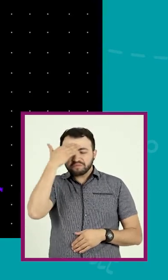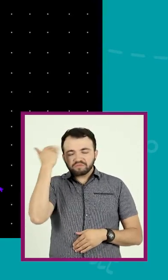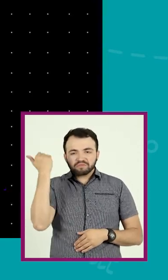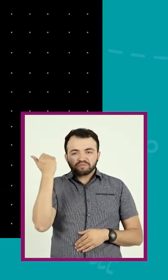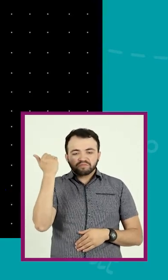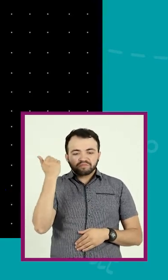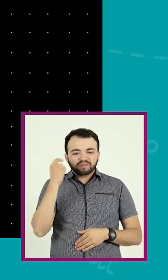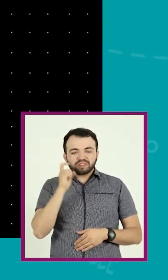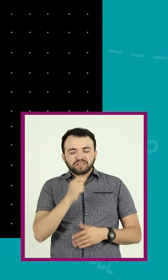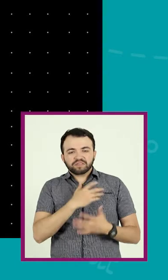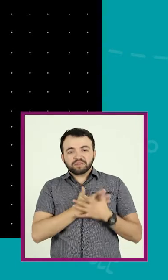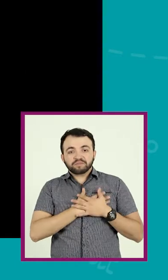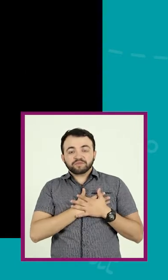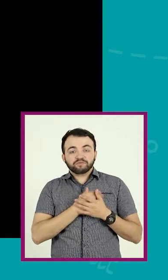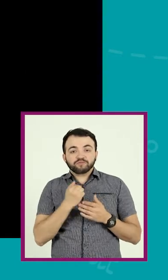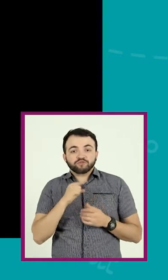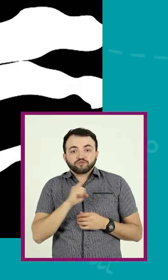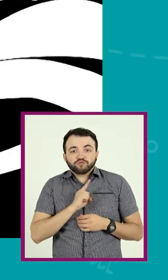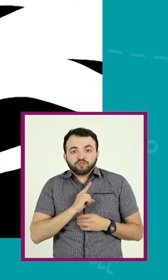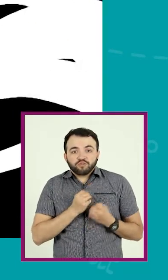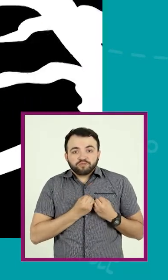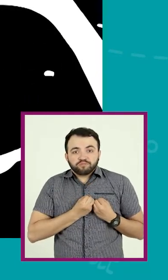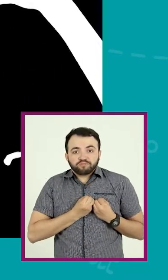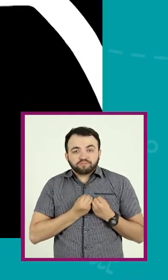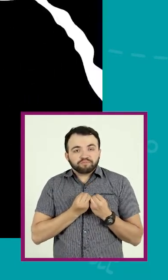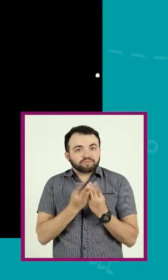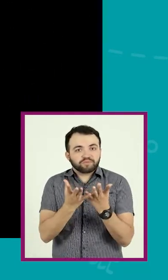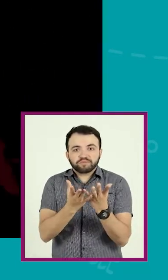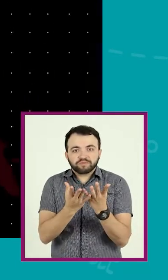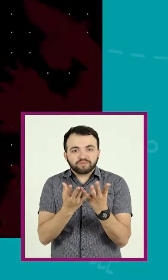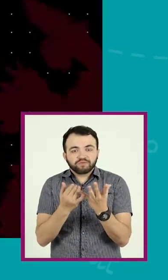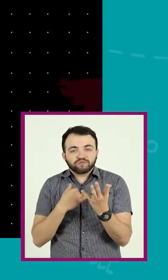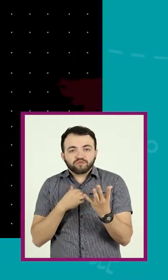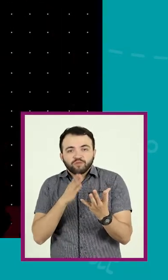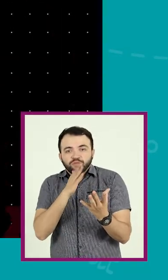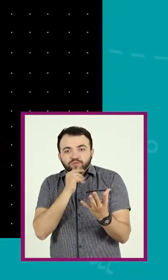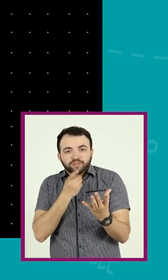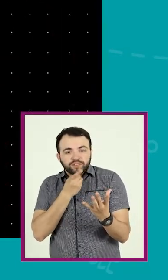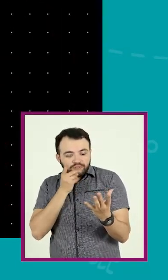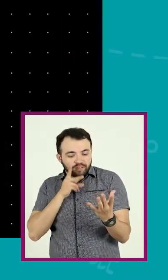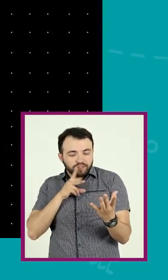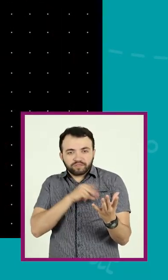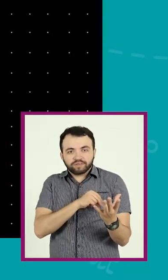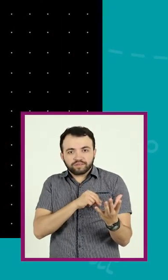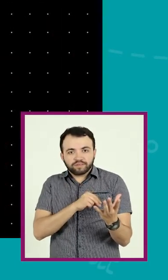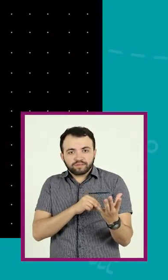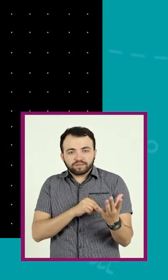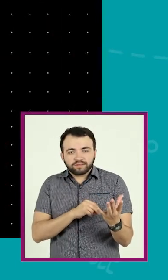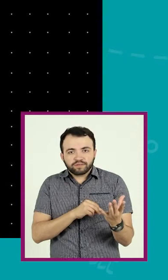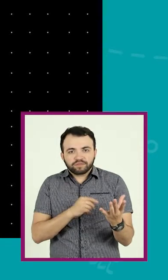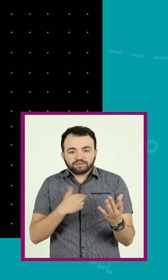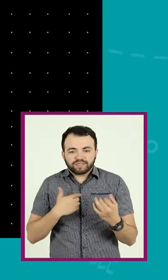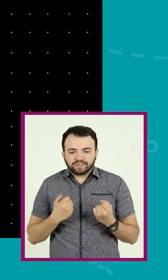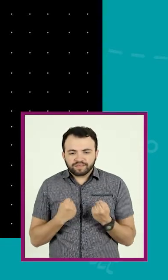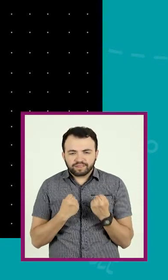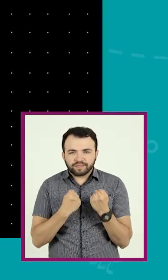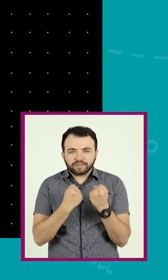si es incomprendido y trágico. Un asunto del corazón que desborda toda